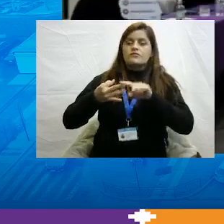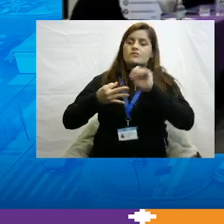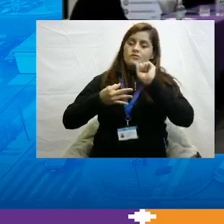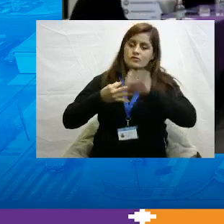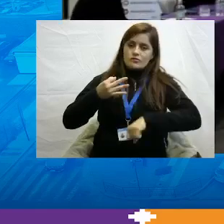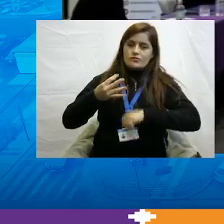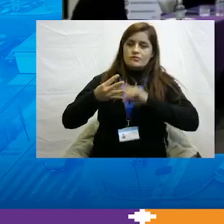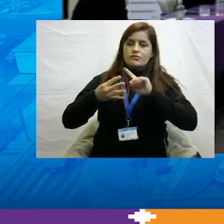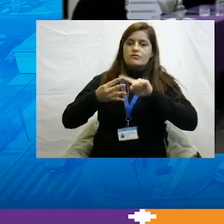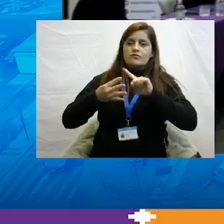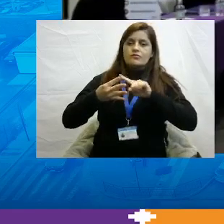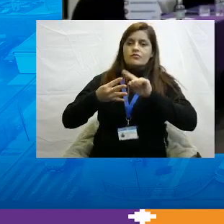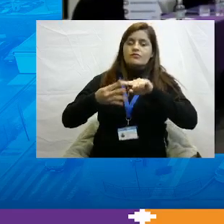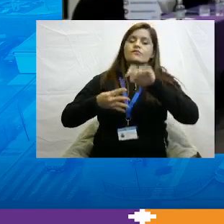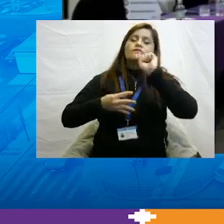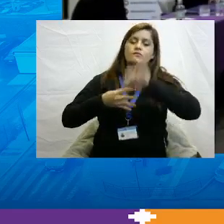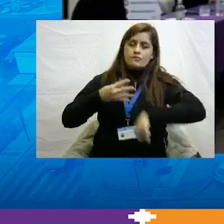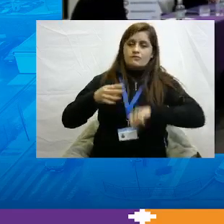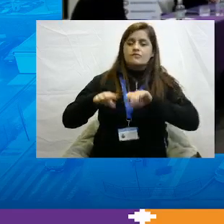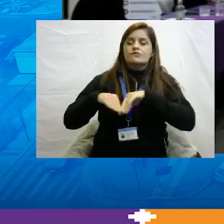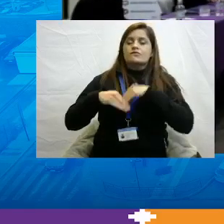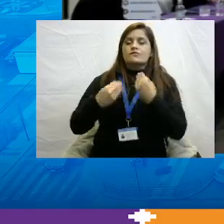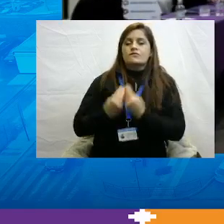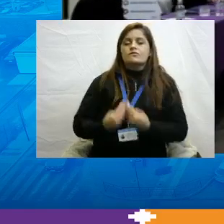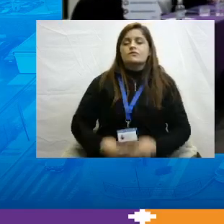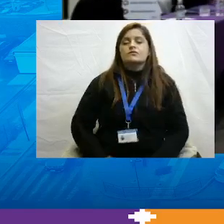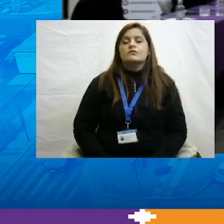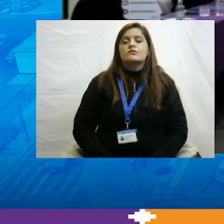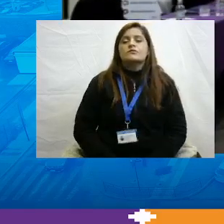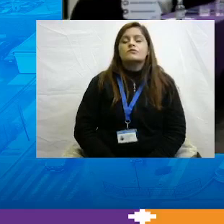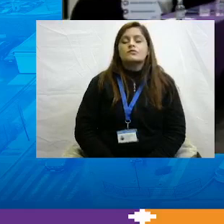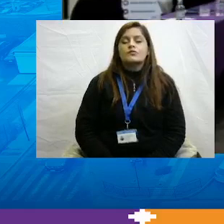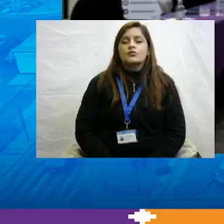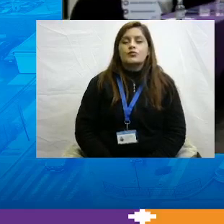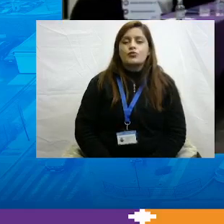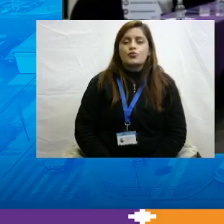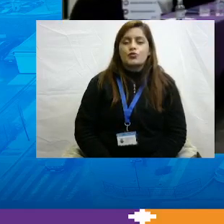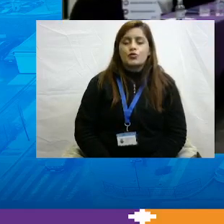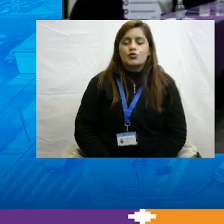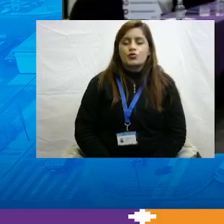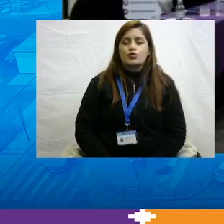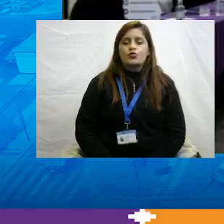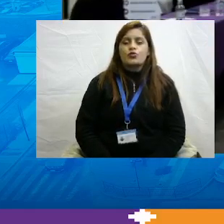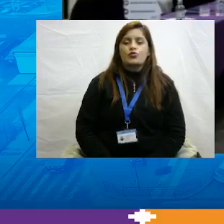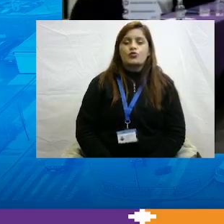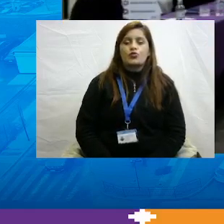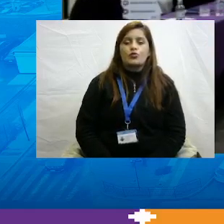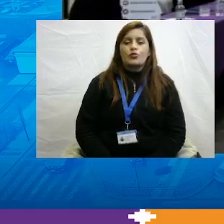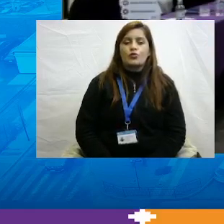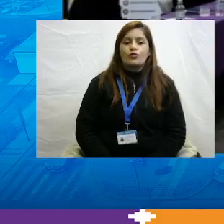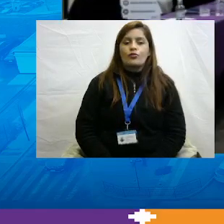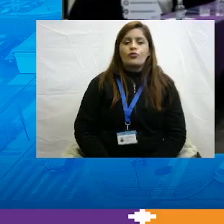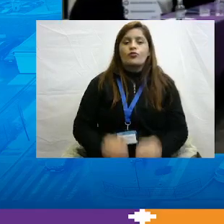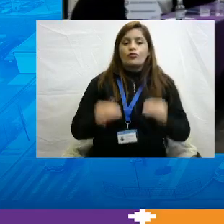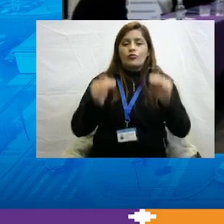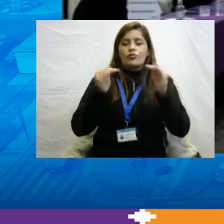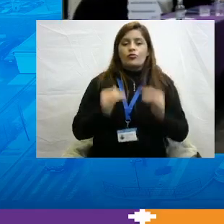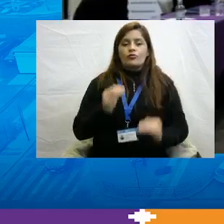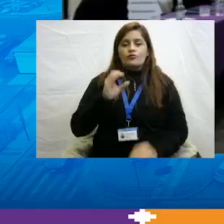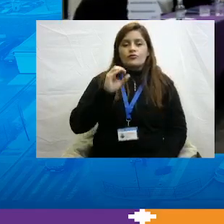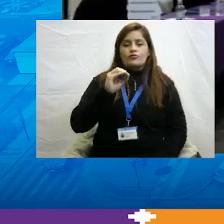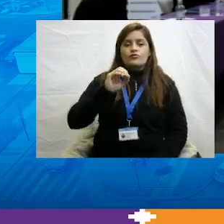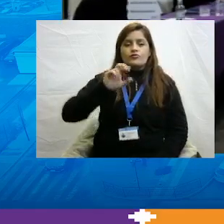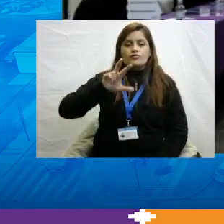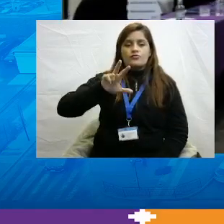Apruebo. Alcaldesa. Apruebo. Aprobado entonces. Gracias. Pasamos entonces al ordinario 085 de la